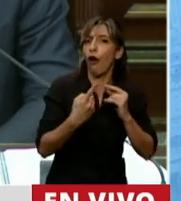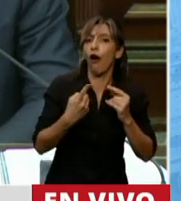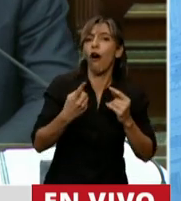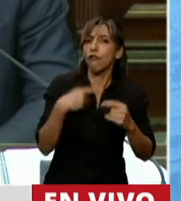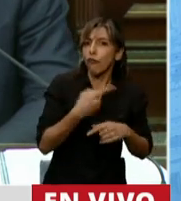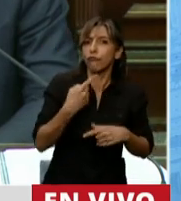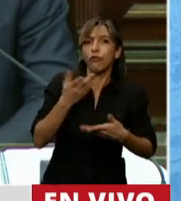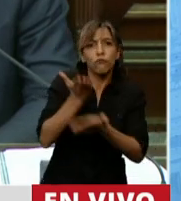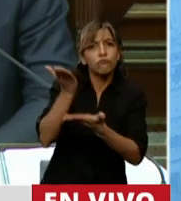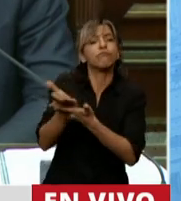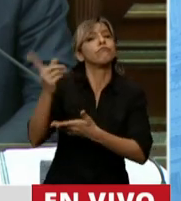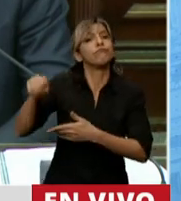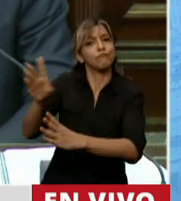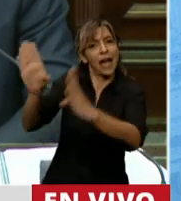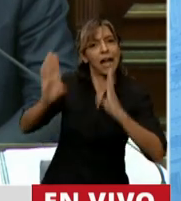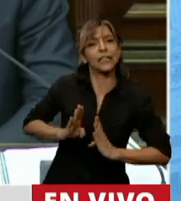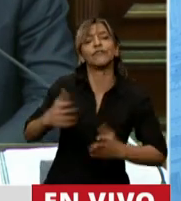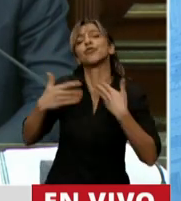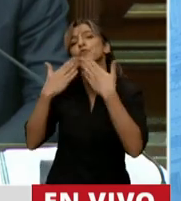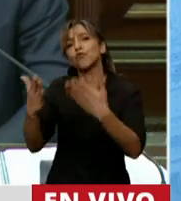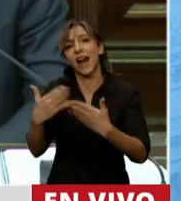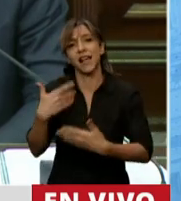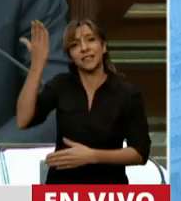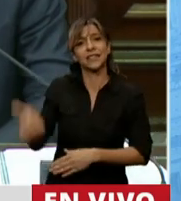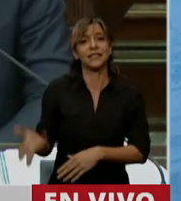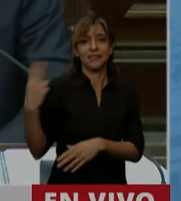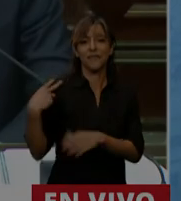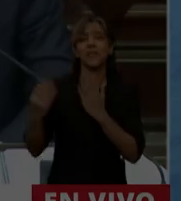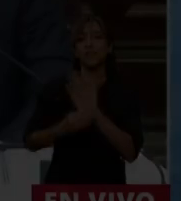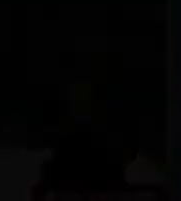esta casa con esta actitud que va a ser bien recibido. Muchas gracias. Gracias, diputada.